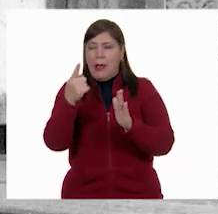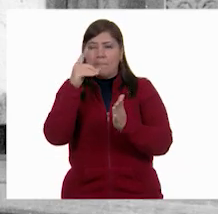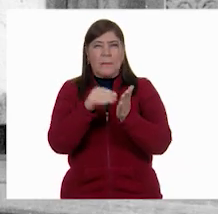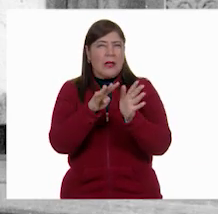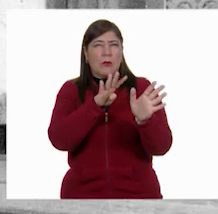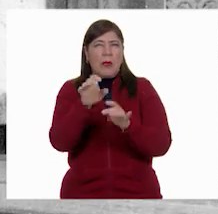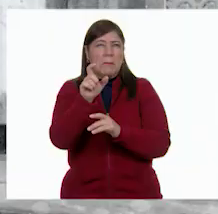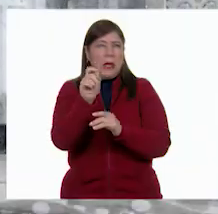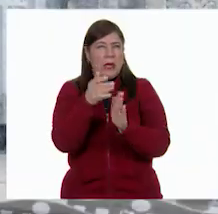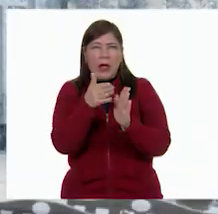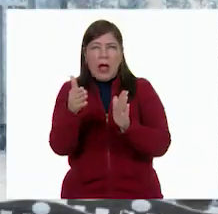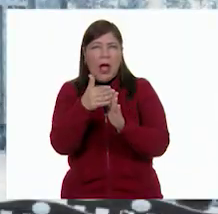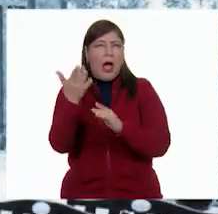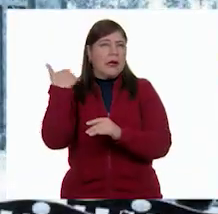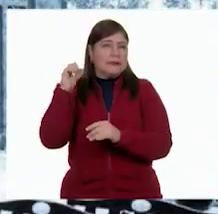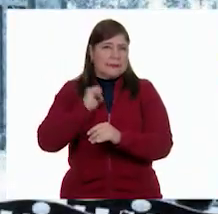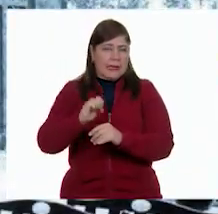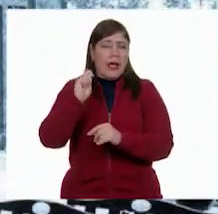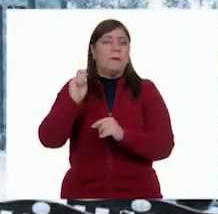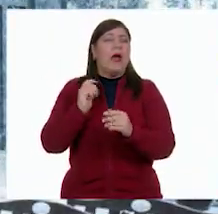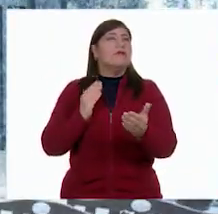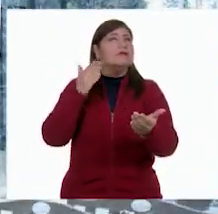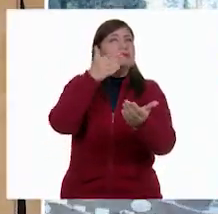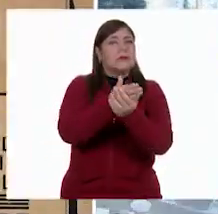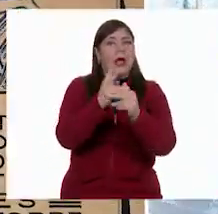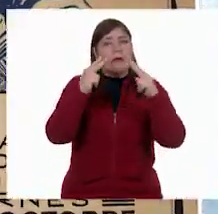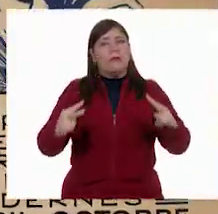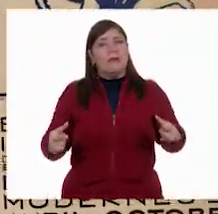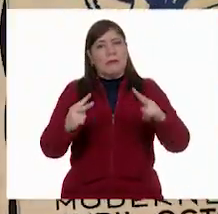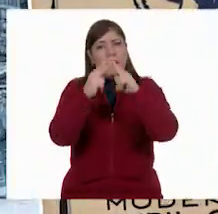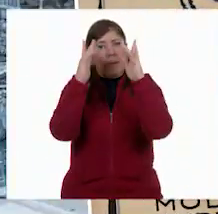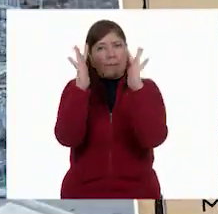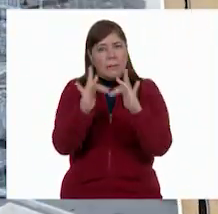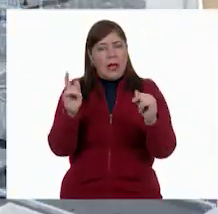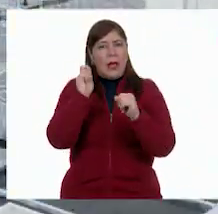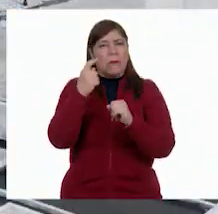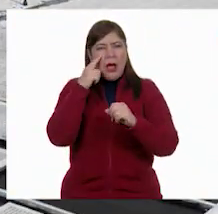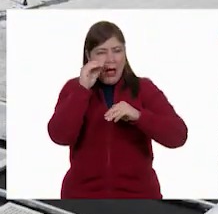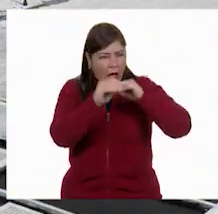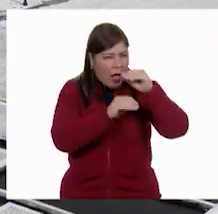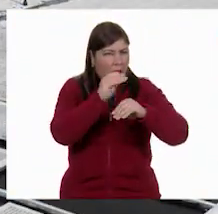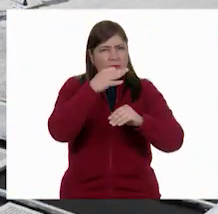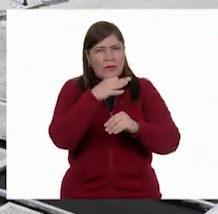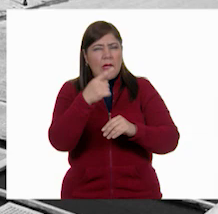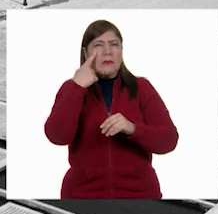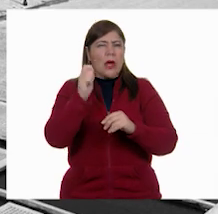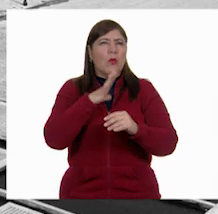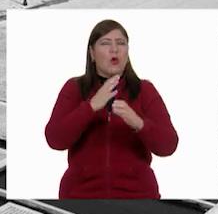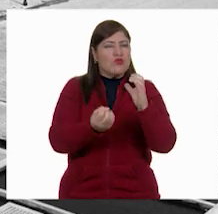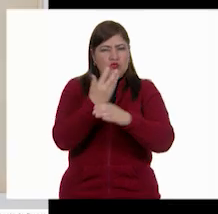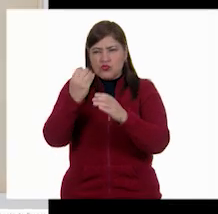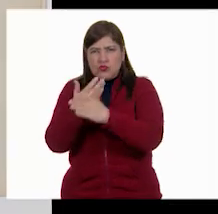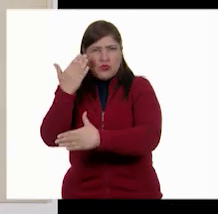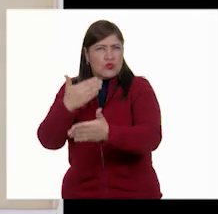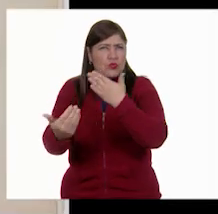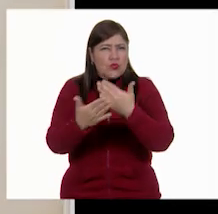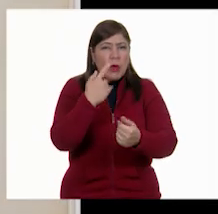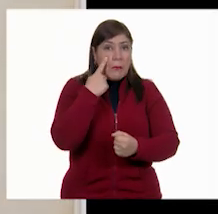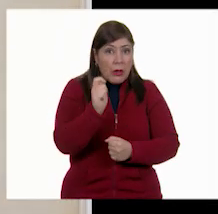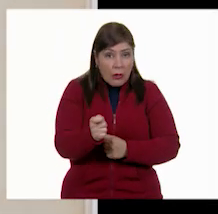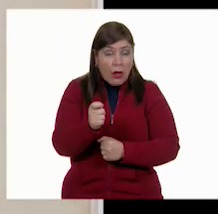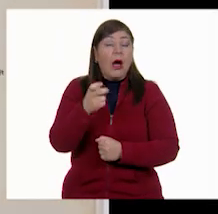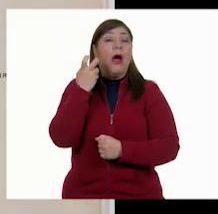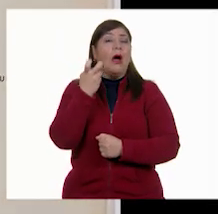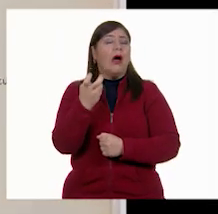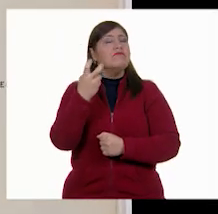siglo pasado, cuando visitó en París la Exposición Internacional de las Artes Decorativas e Industrias Modernas. Durante